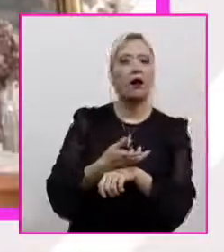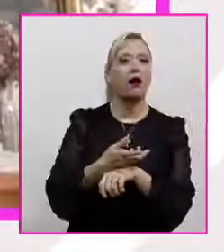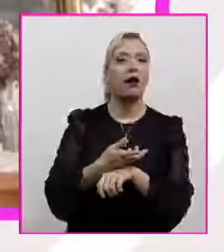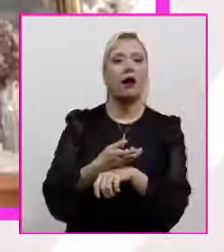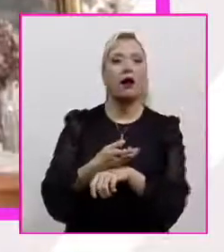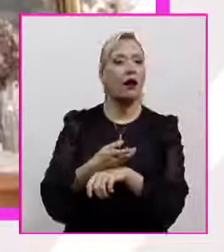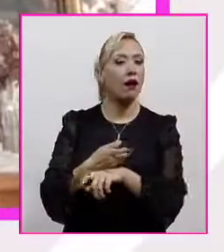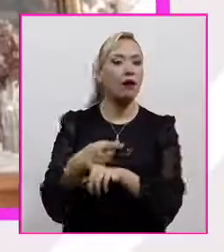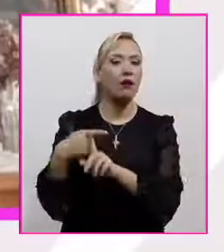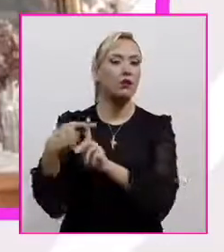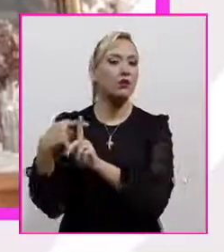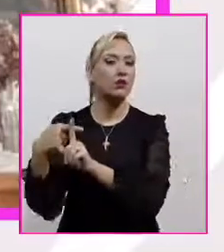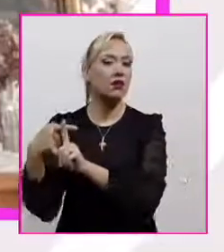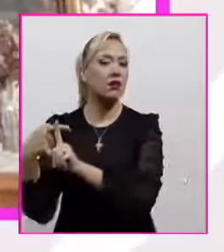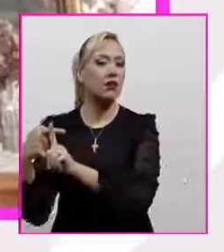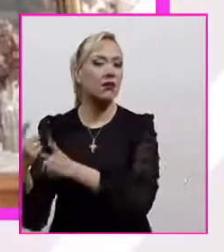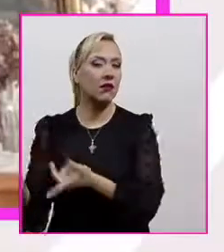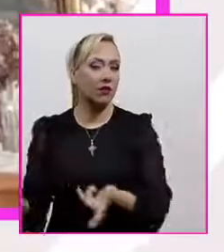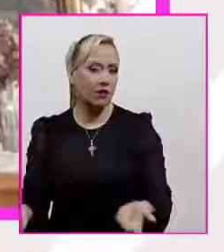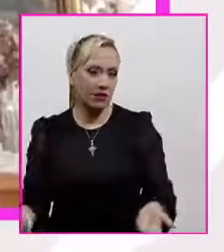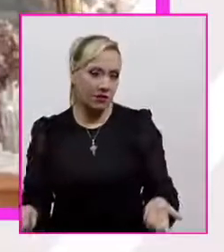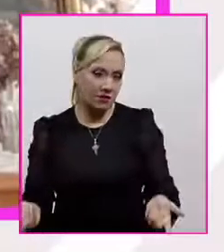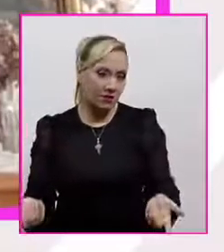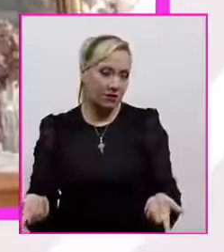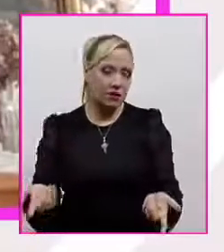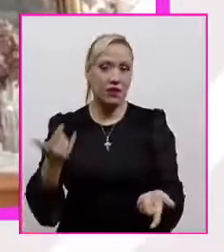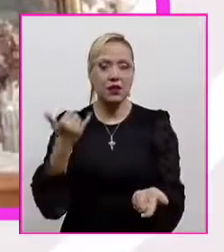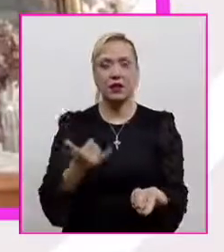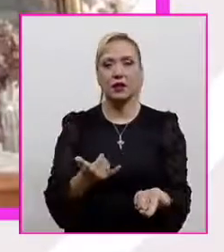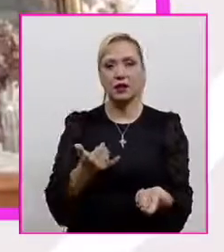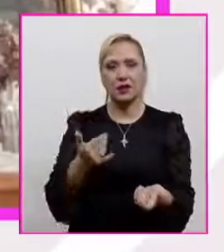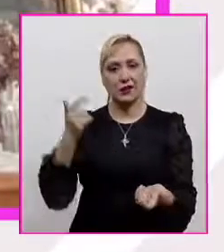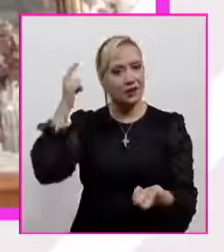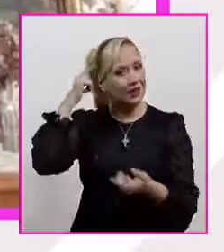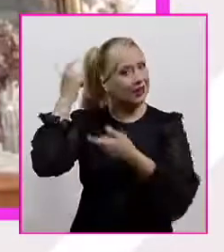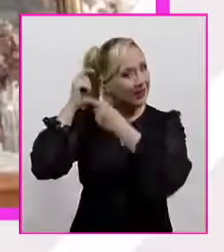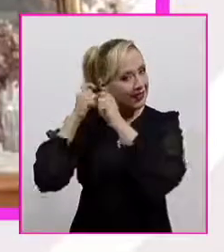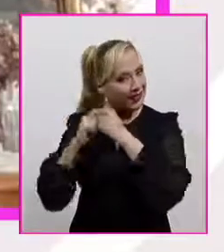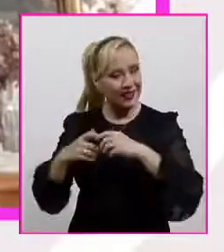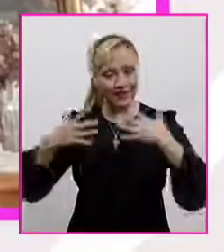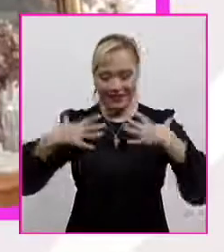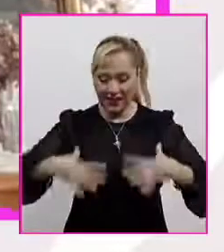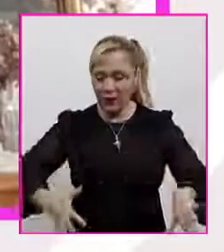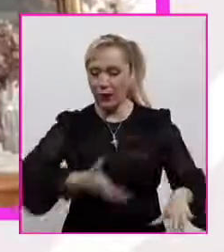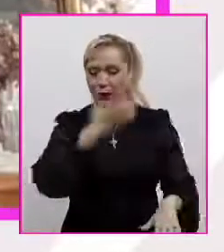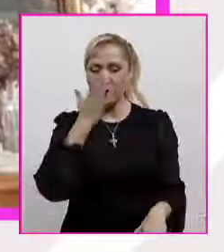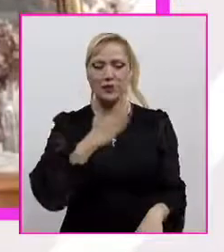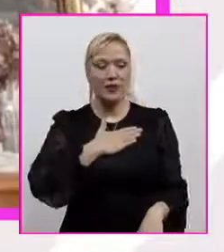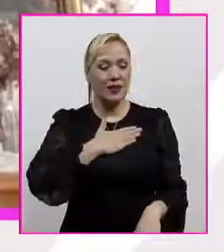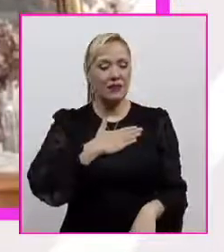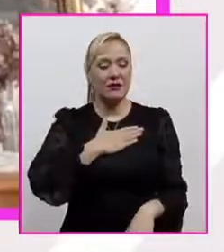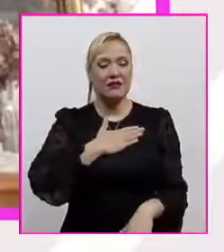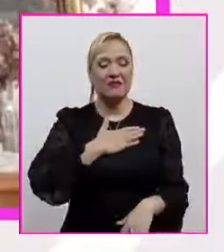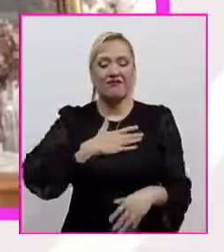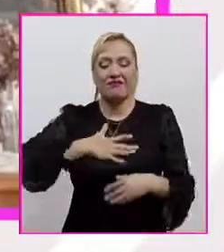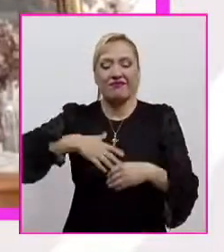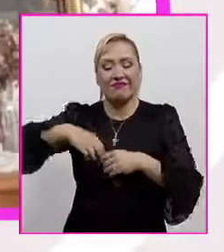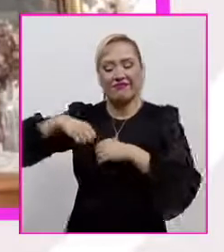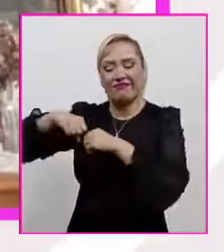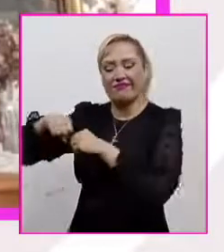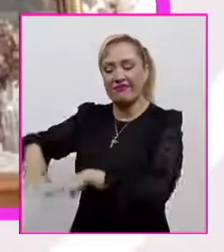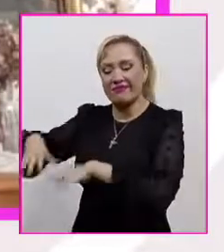este doble rasero. Y con el tema del ocultar los peinados y las vestimentas, quizá no tiene mucho que ver con el